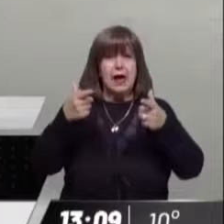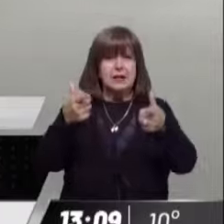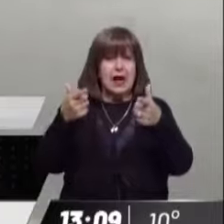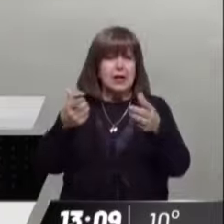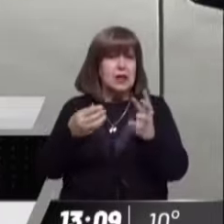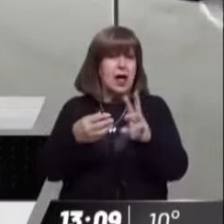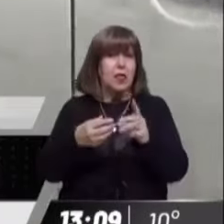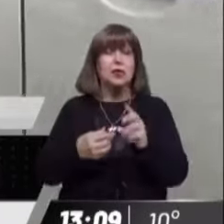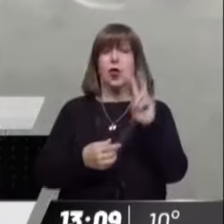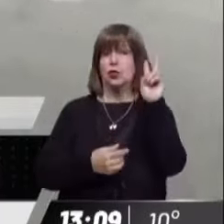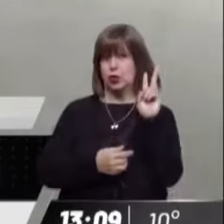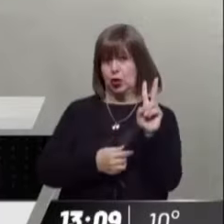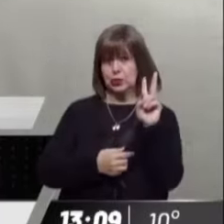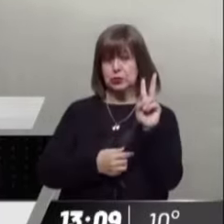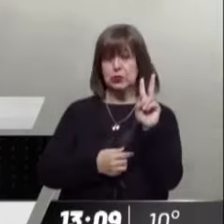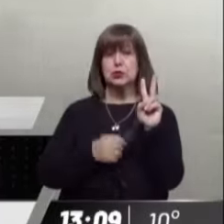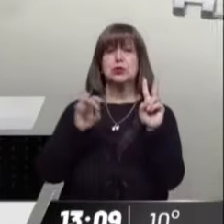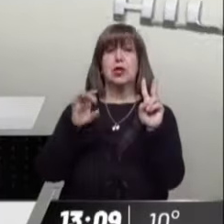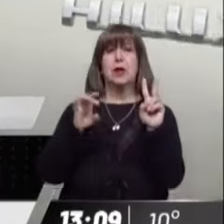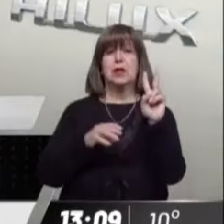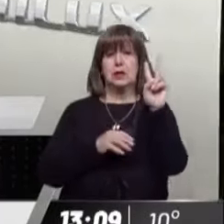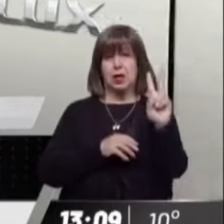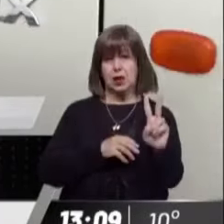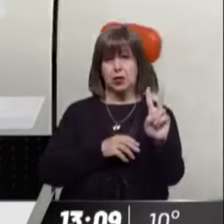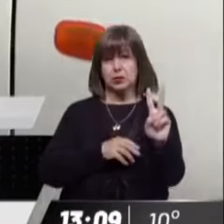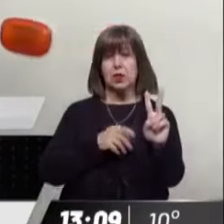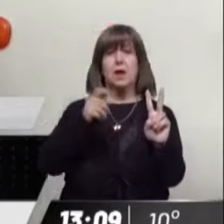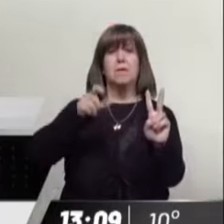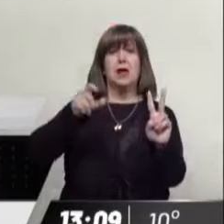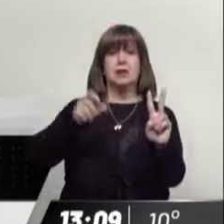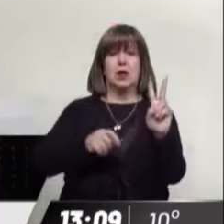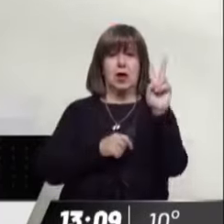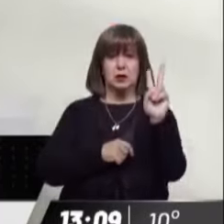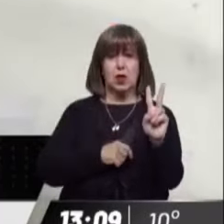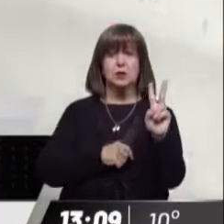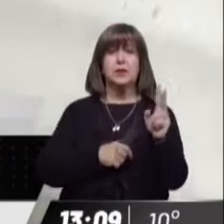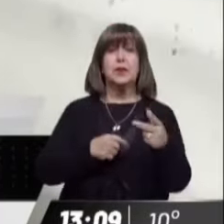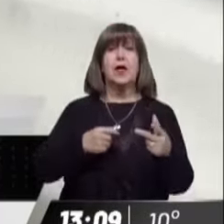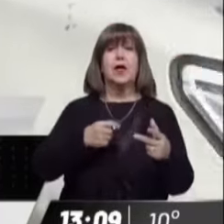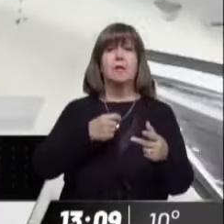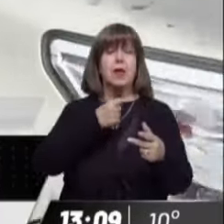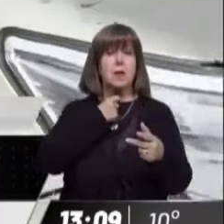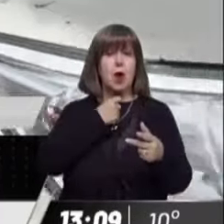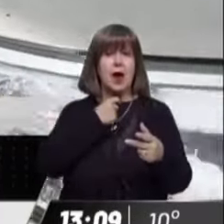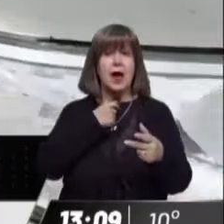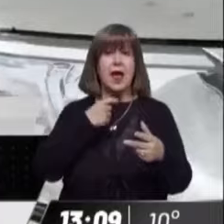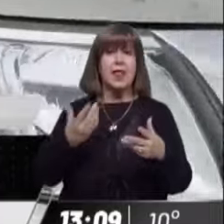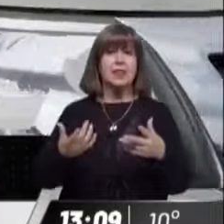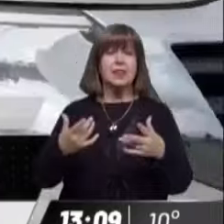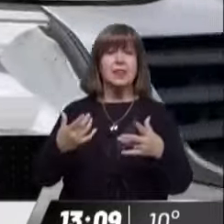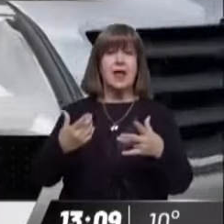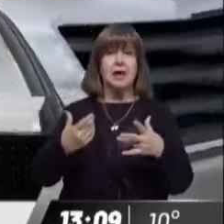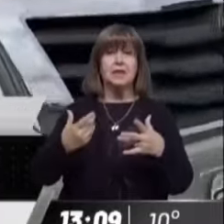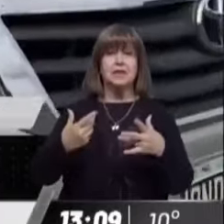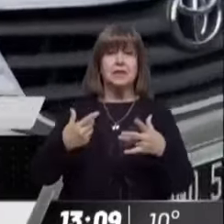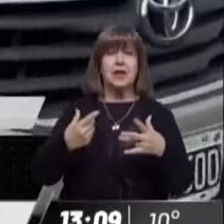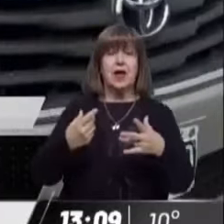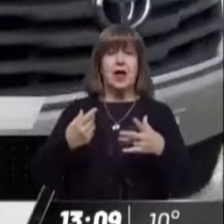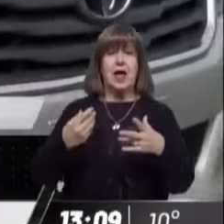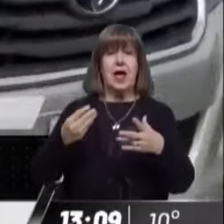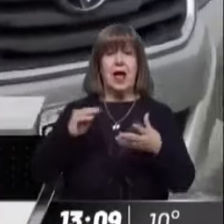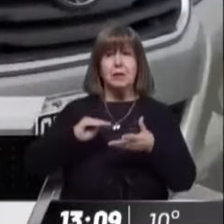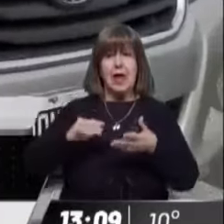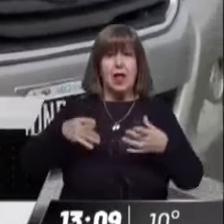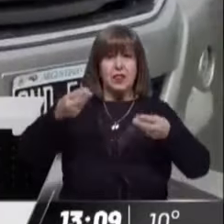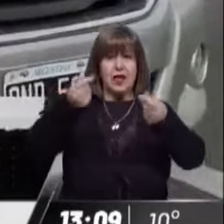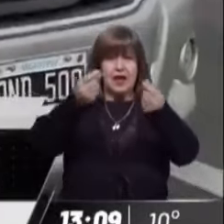Así es, eran dos delincuentes los que participaron de este asalto. El gerente del supermercado estaba saliendo justamente con este dinero y con sus dos empleados y